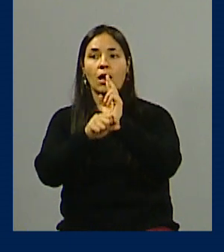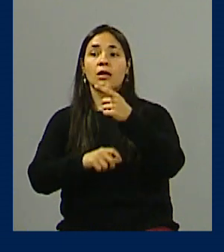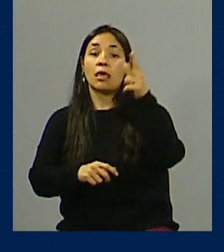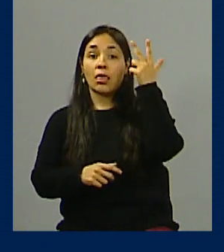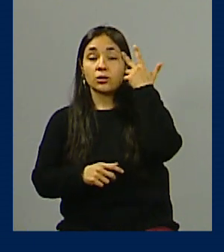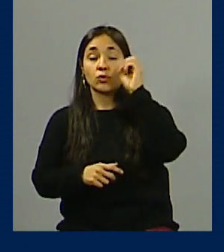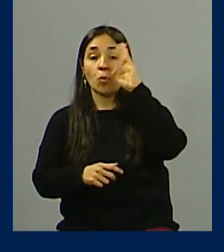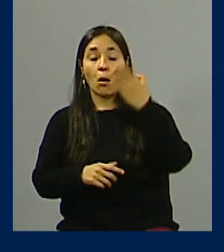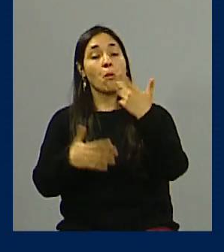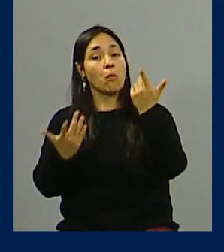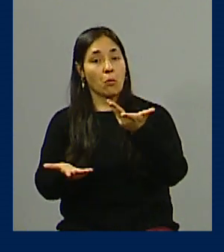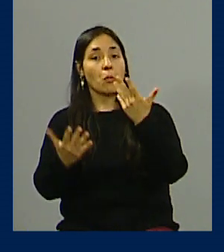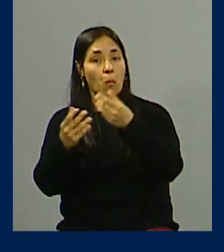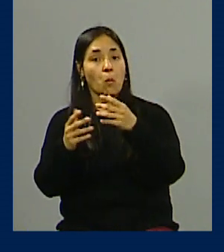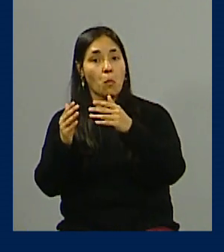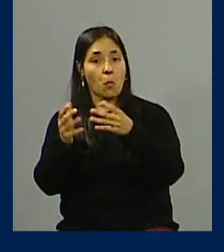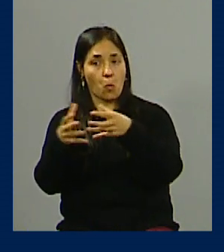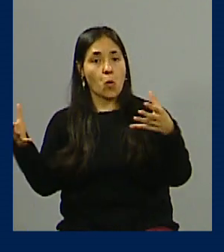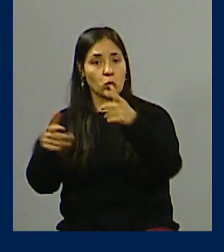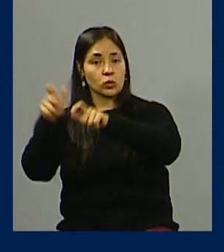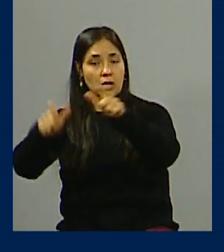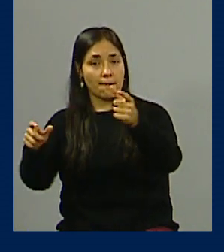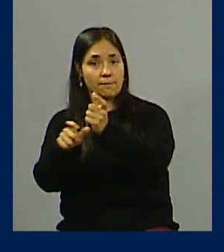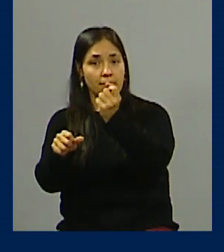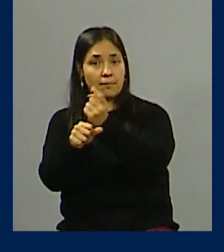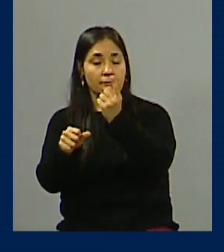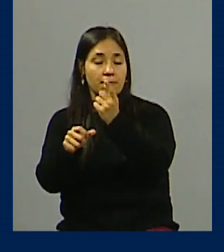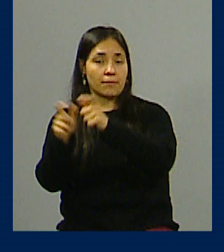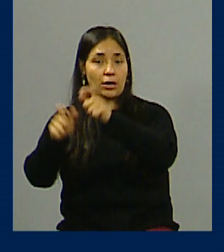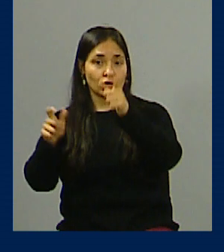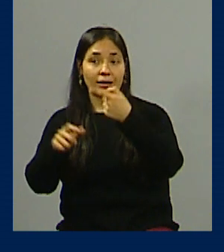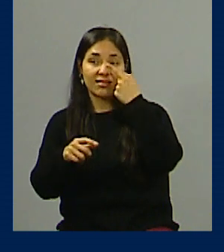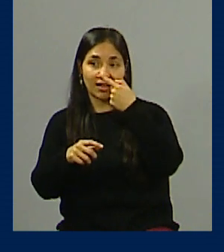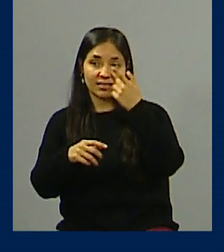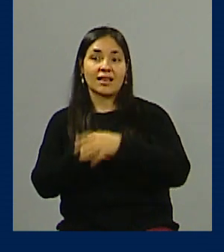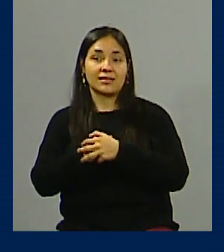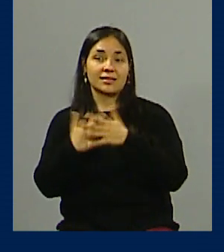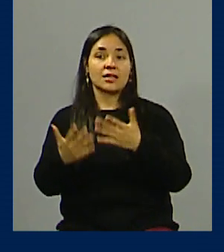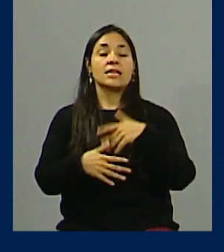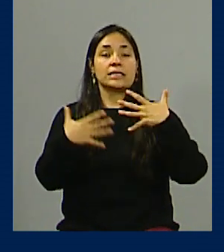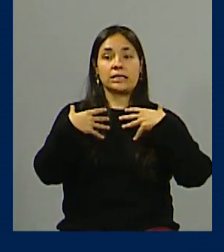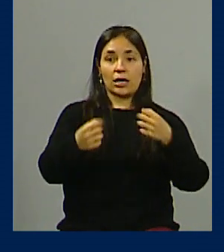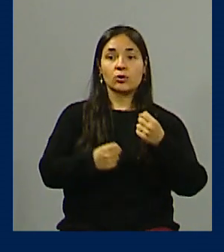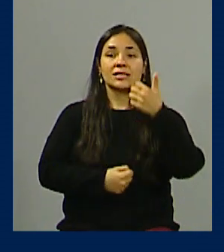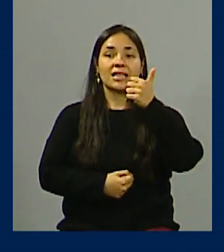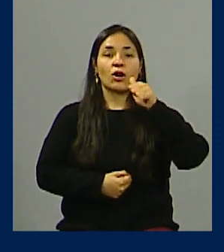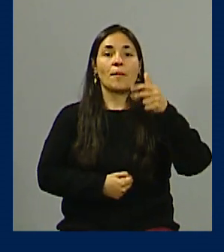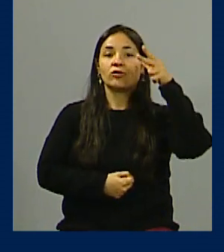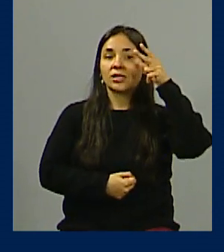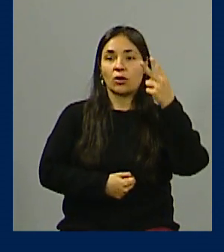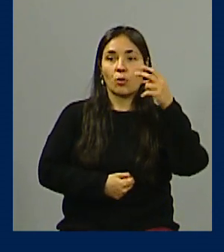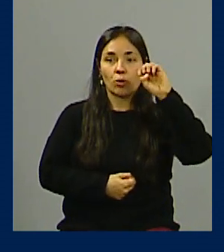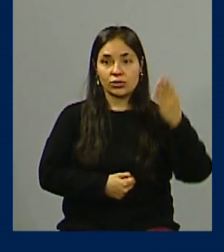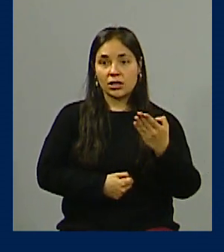decíamos antes, que parece que los candidatos en general no se ocupan, que tiene que ver con el ambiente. Salud, 6,82%,